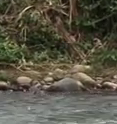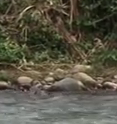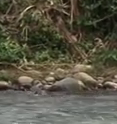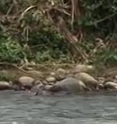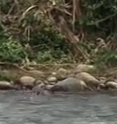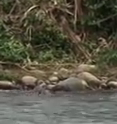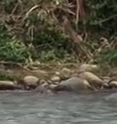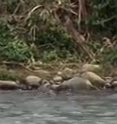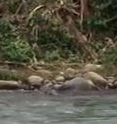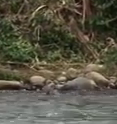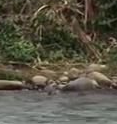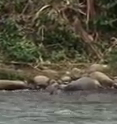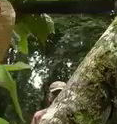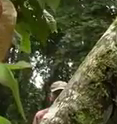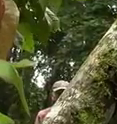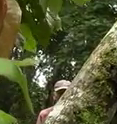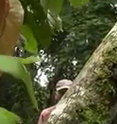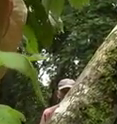Una Mirada.